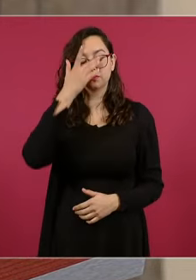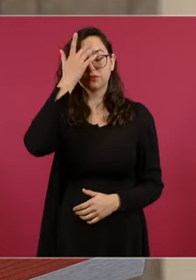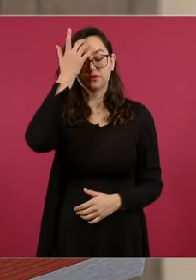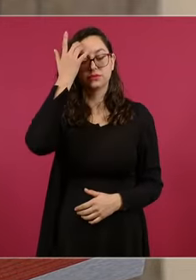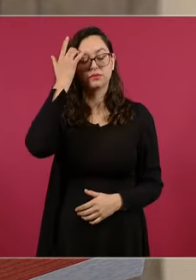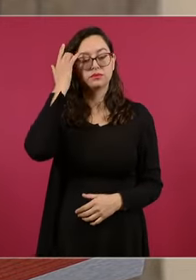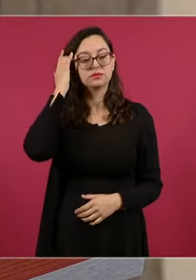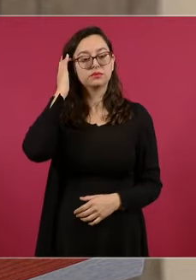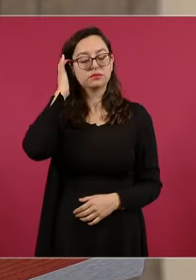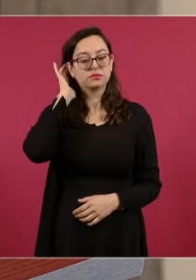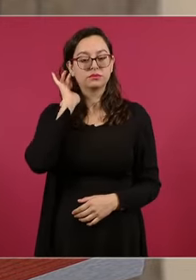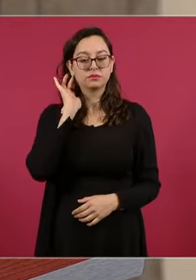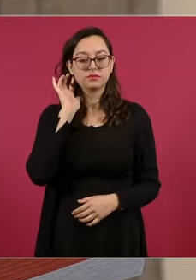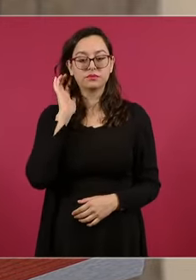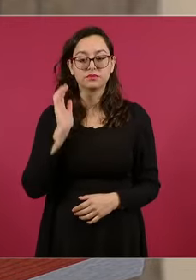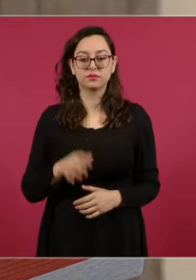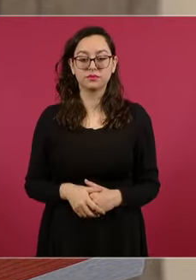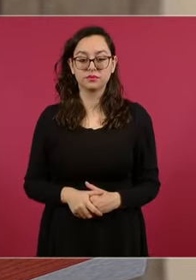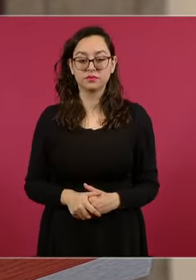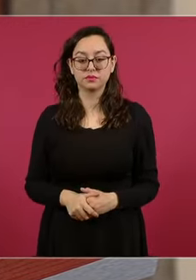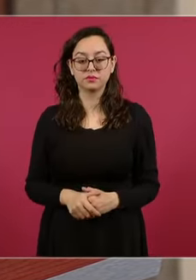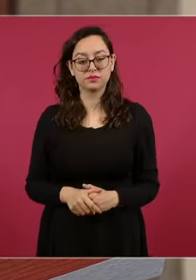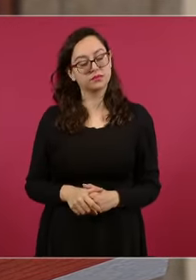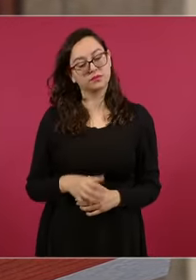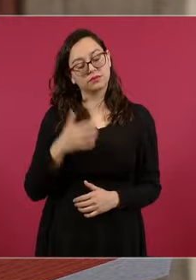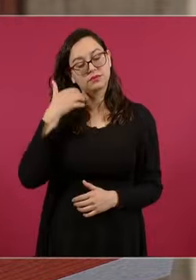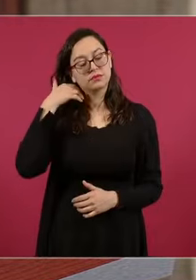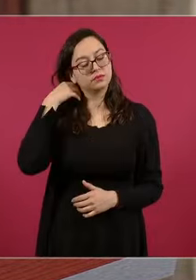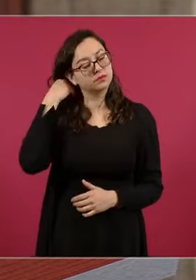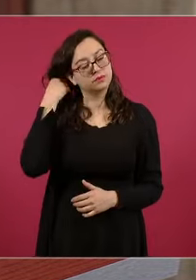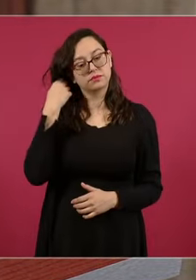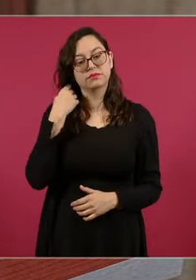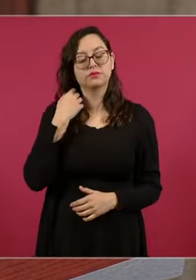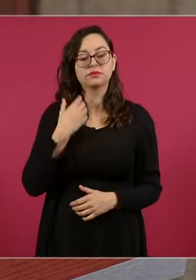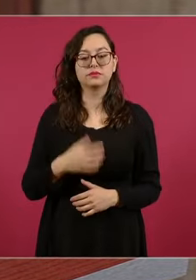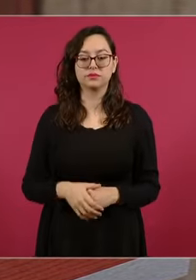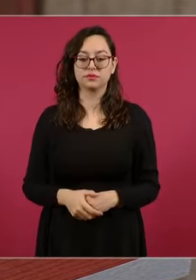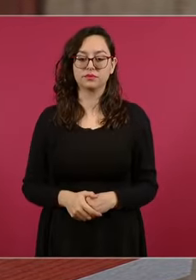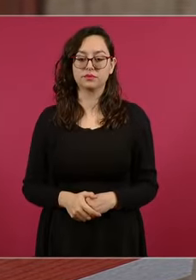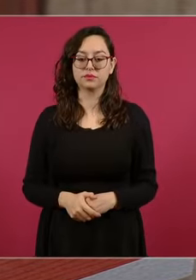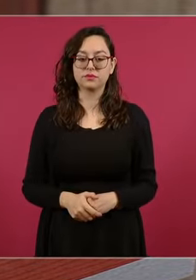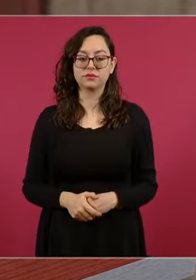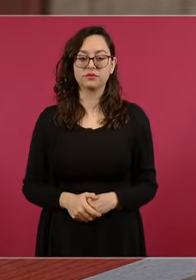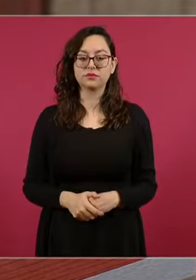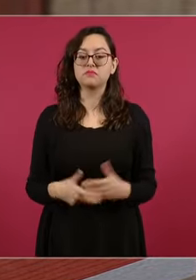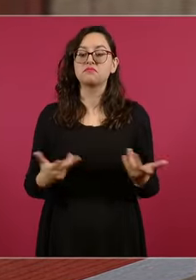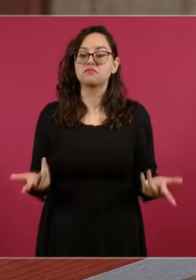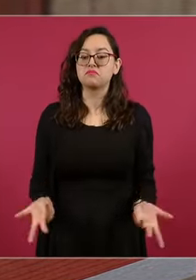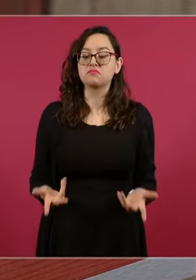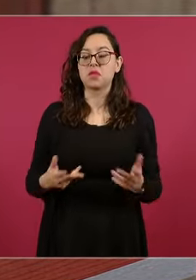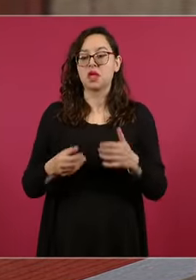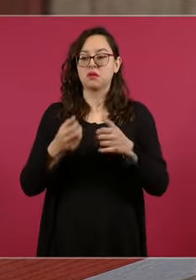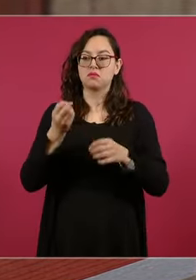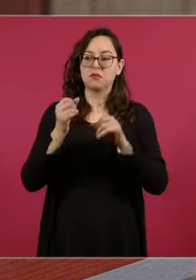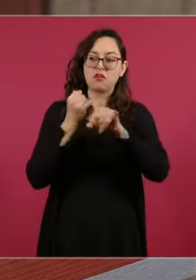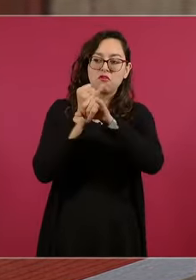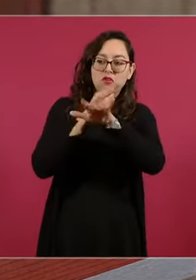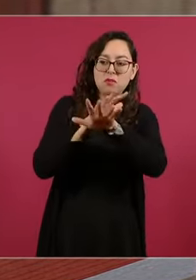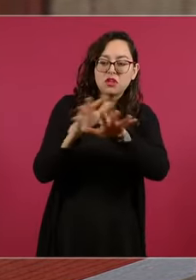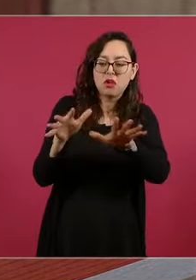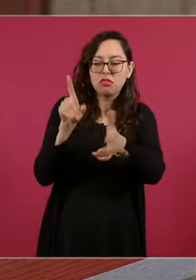Los mensajes no deben aludir a alguna plataforma política, proyecto de